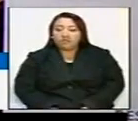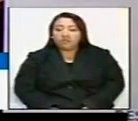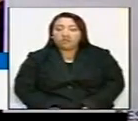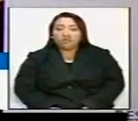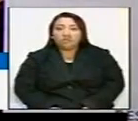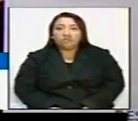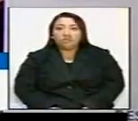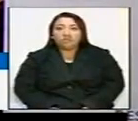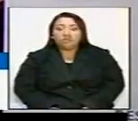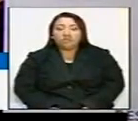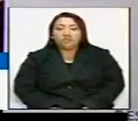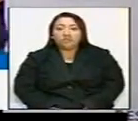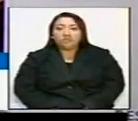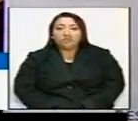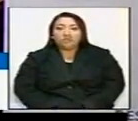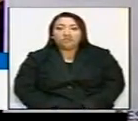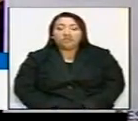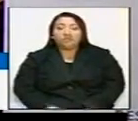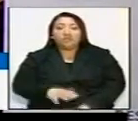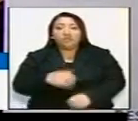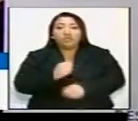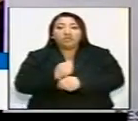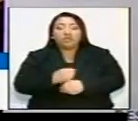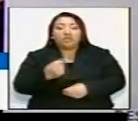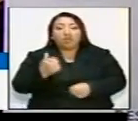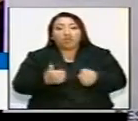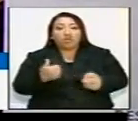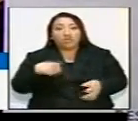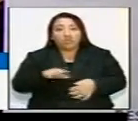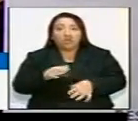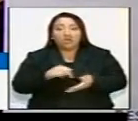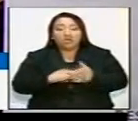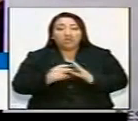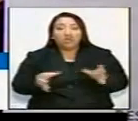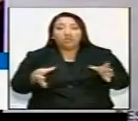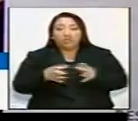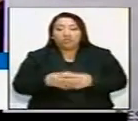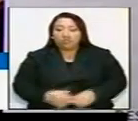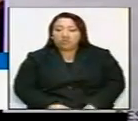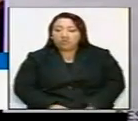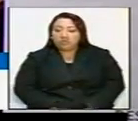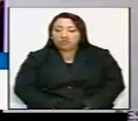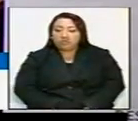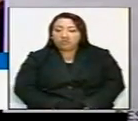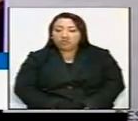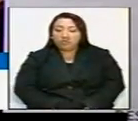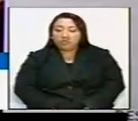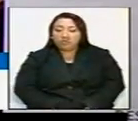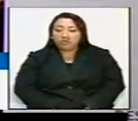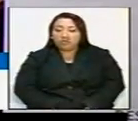de la participación y de la fuerza laboral, lo cual yo sé que eso es un problema para Perú.